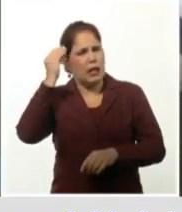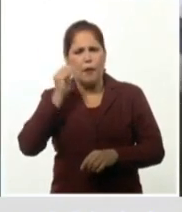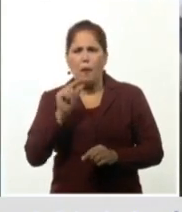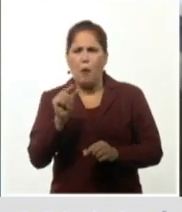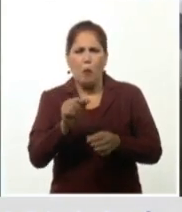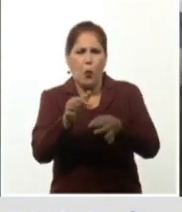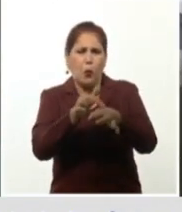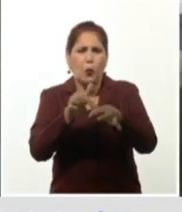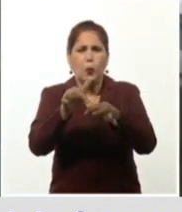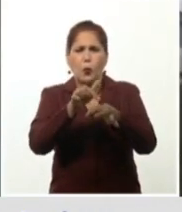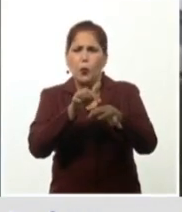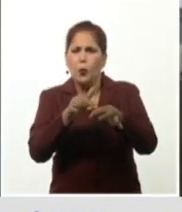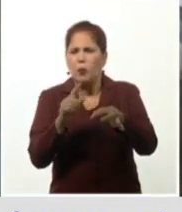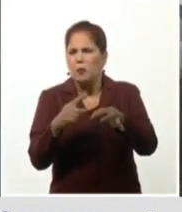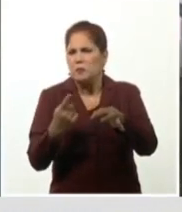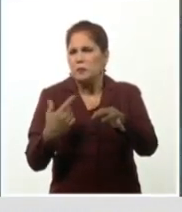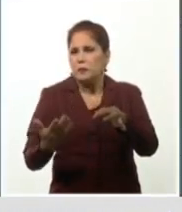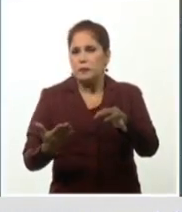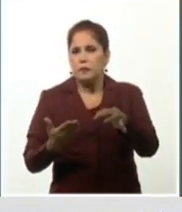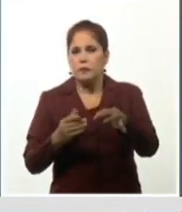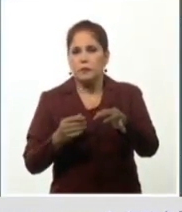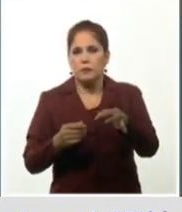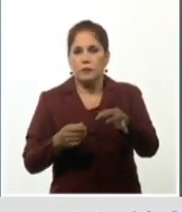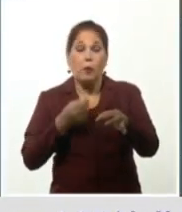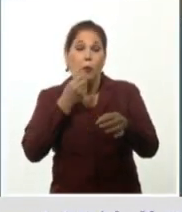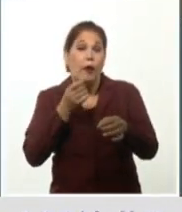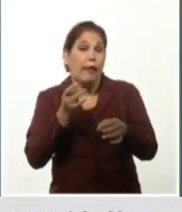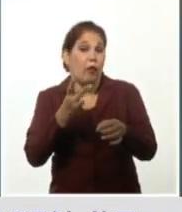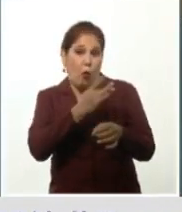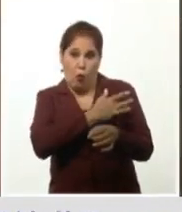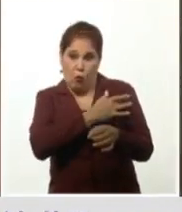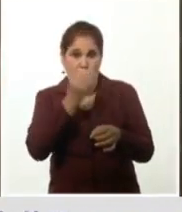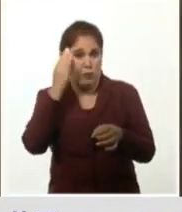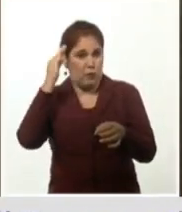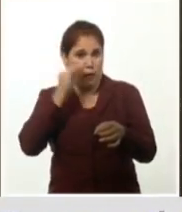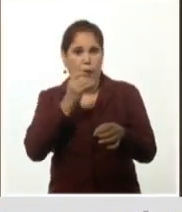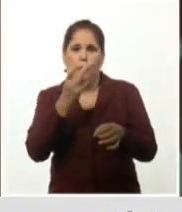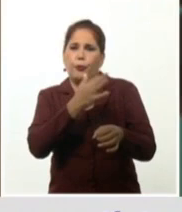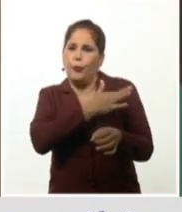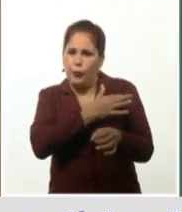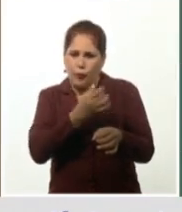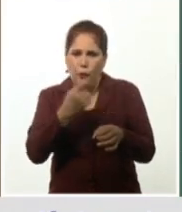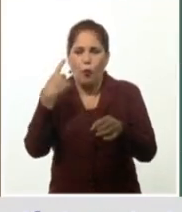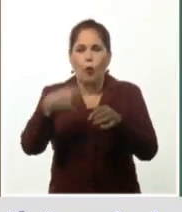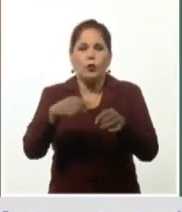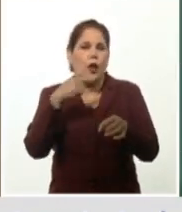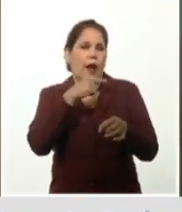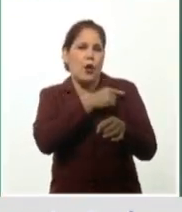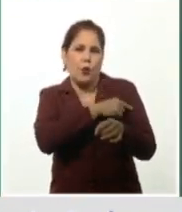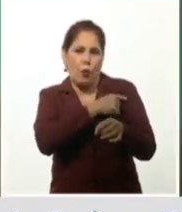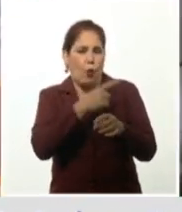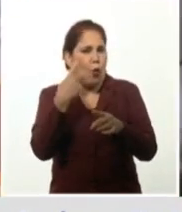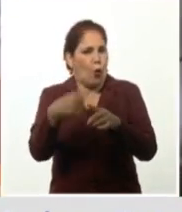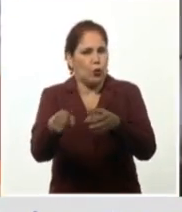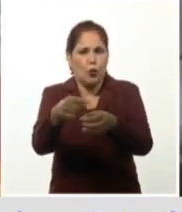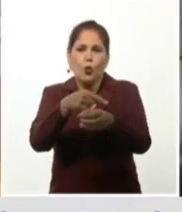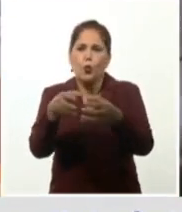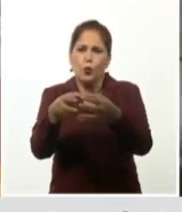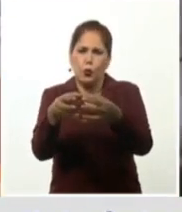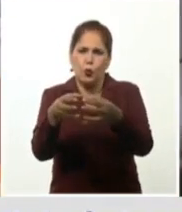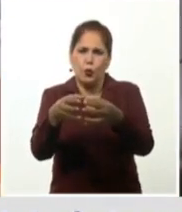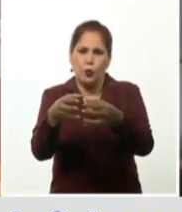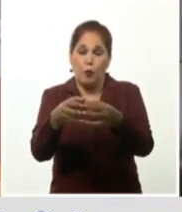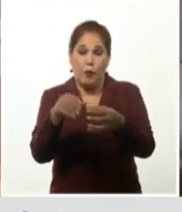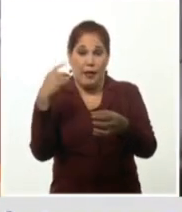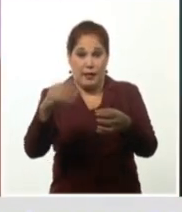y leves. ¿En qué ha consistido? ¿En qué consisten estos eventos adversos? Sí, yo ahorita lo mencionaba. En los